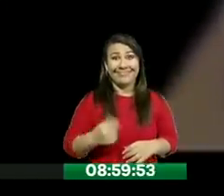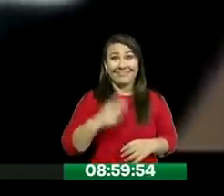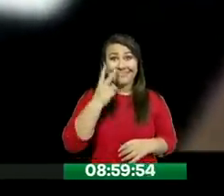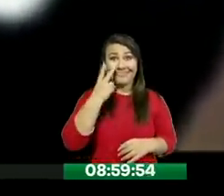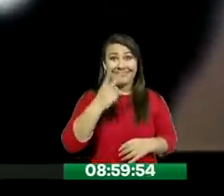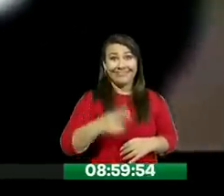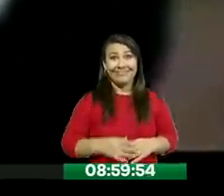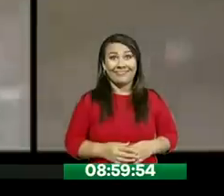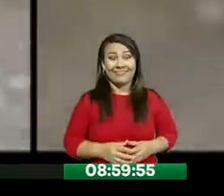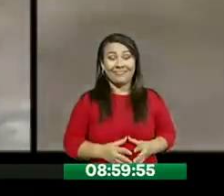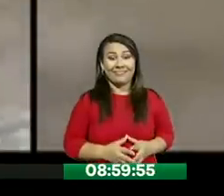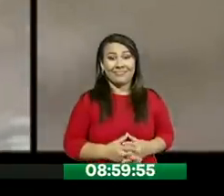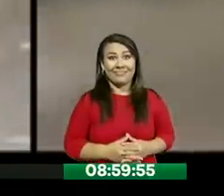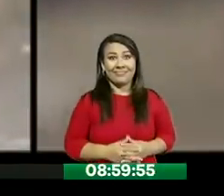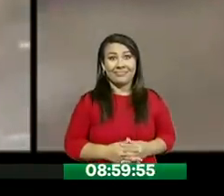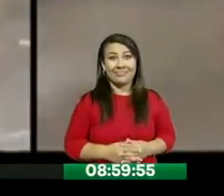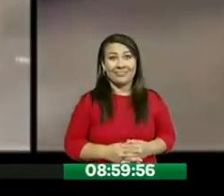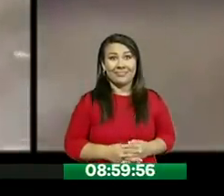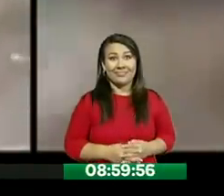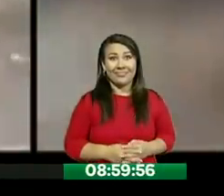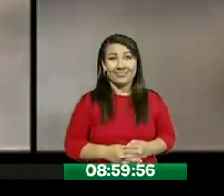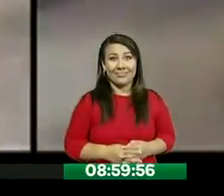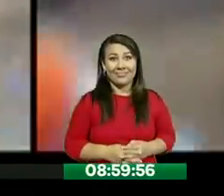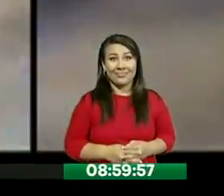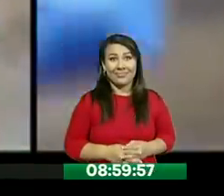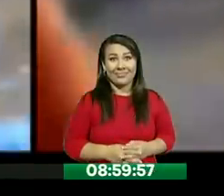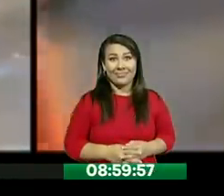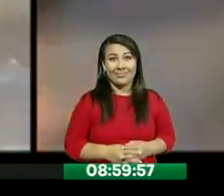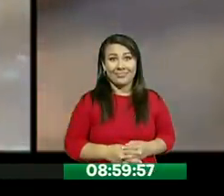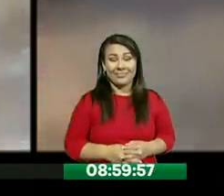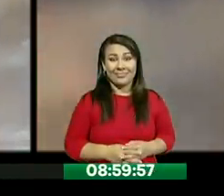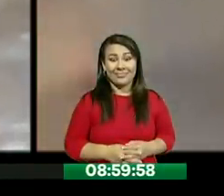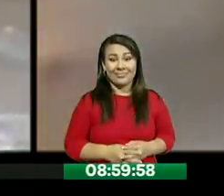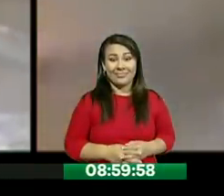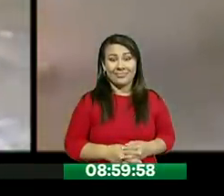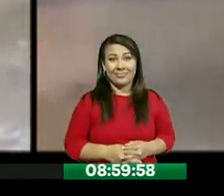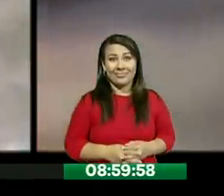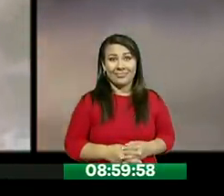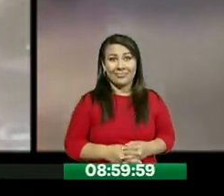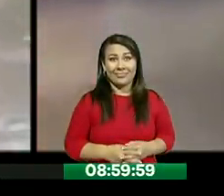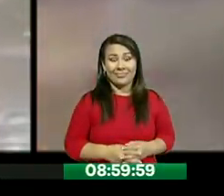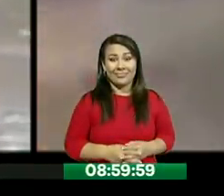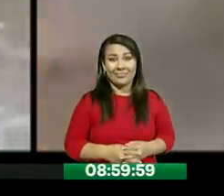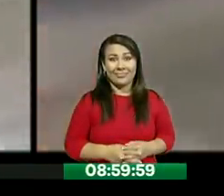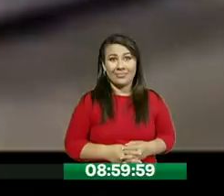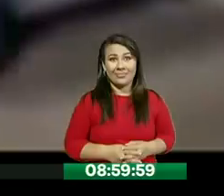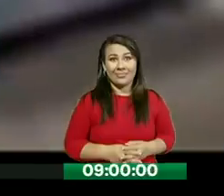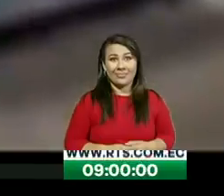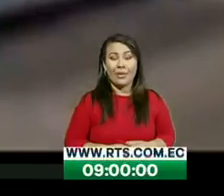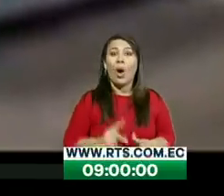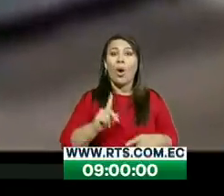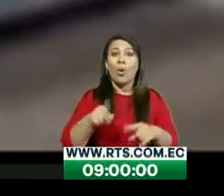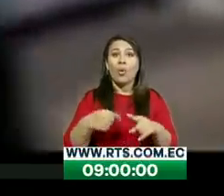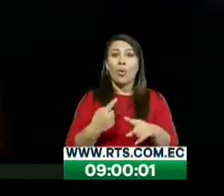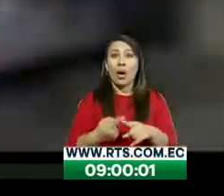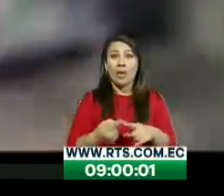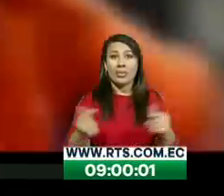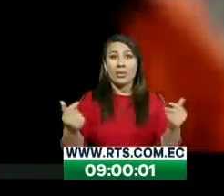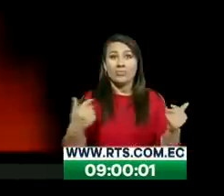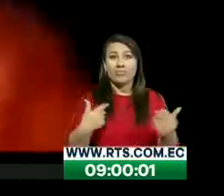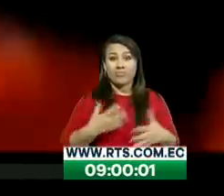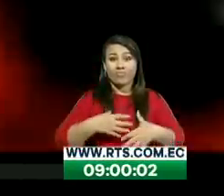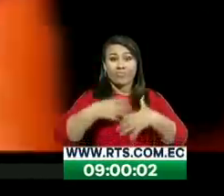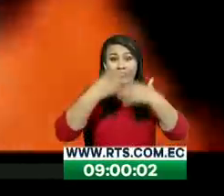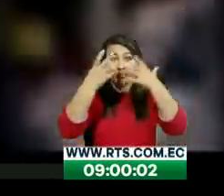ciudadela Marta de Roldós como en la avenida Juan Tan Camarengo. Ante esta concentración de conflictos, se hicieron